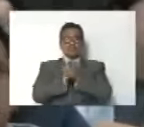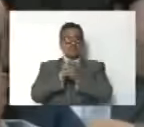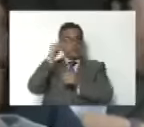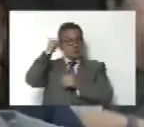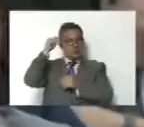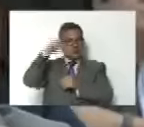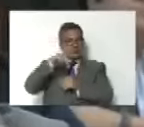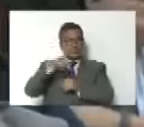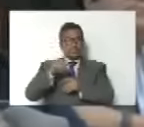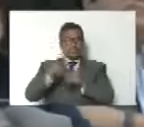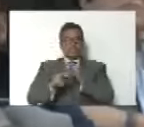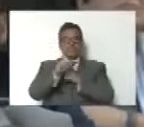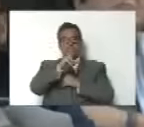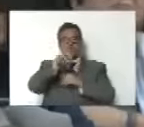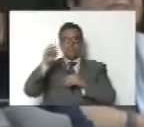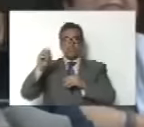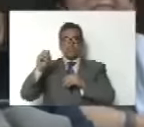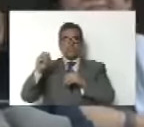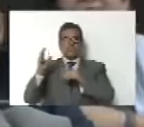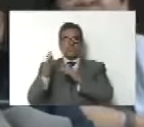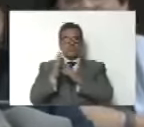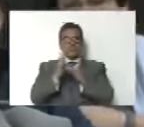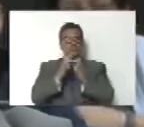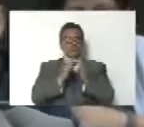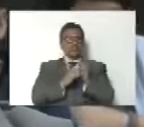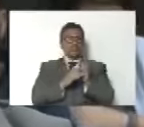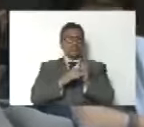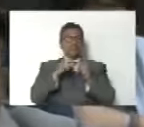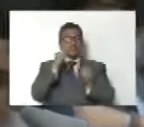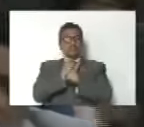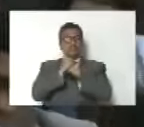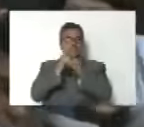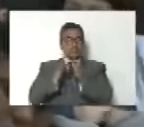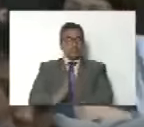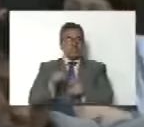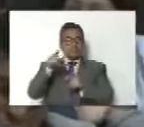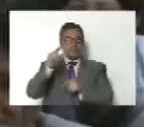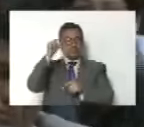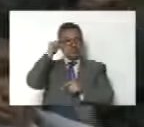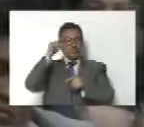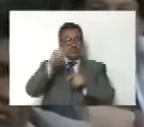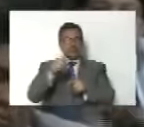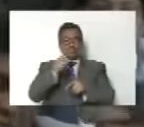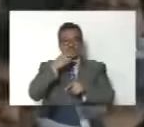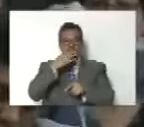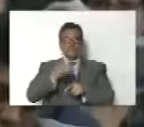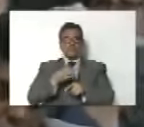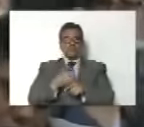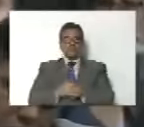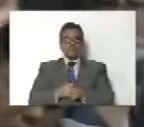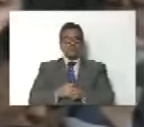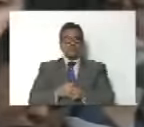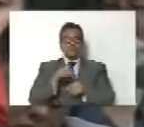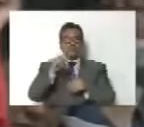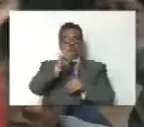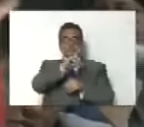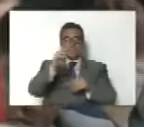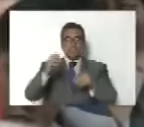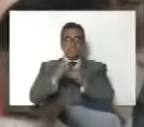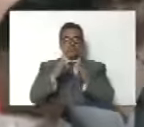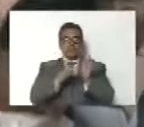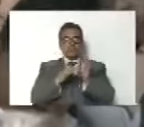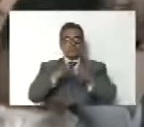es un día 30 de marzo para nosotros, los trabajadores y las trabajadoras, un día extraordinario, ¿no? 30 de abril,